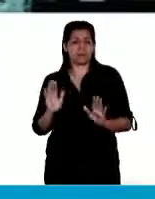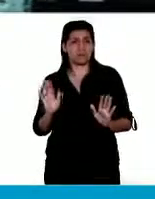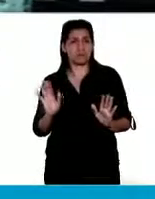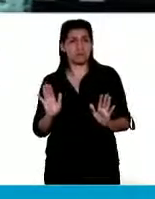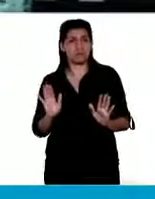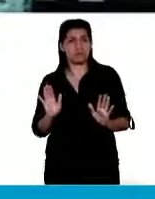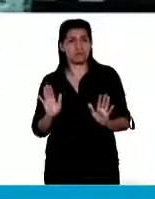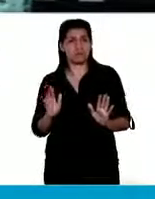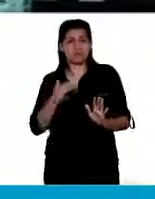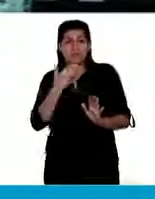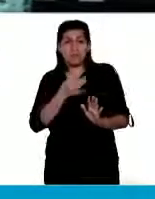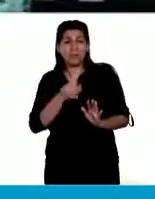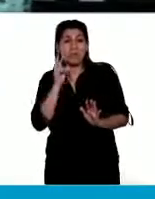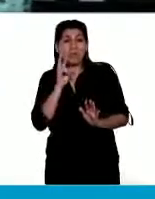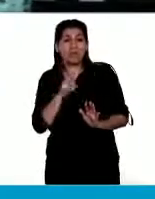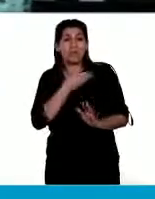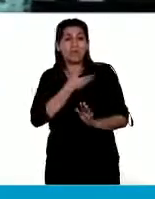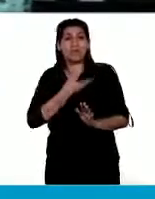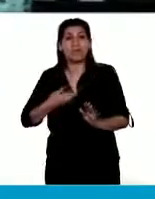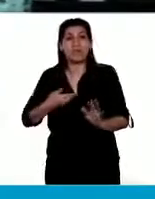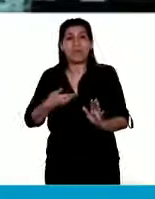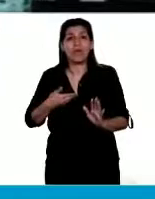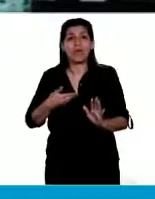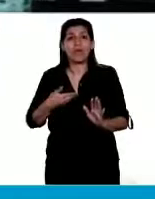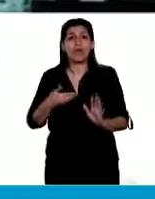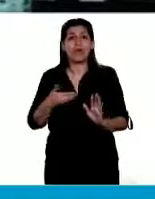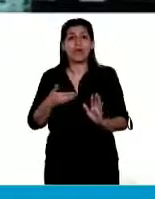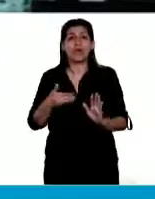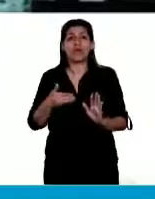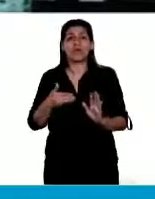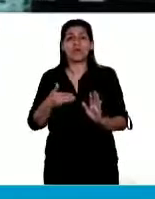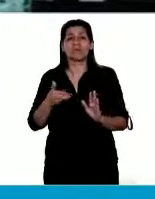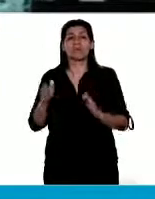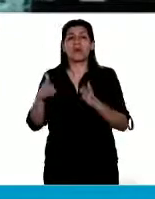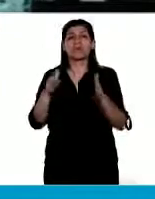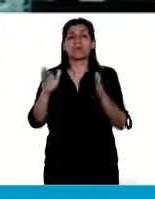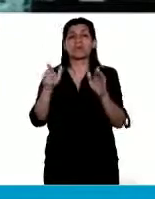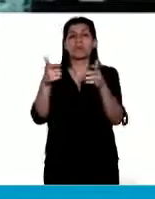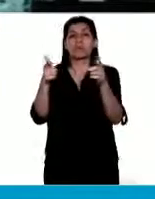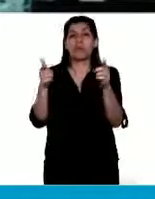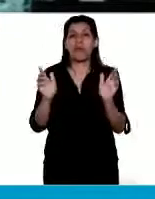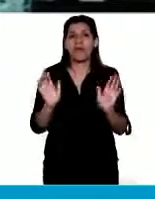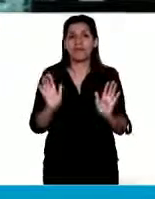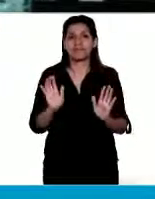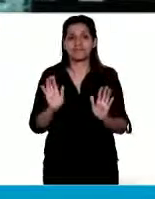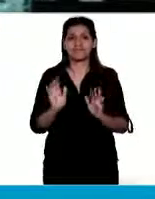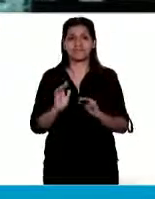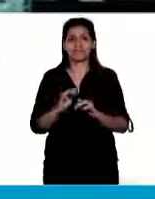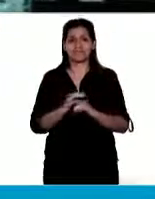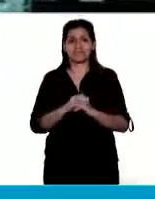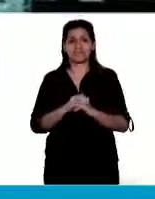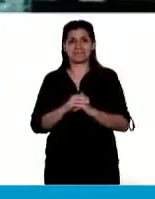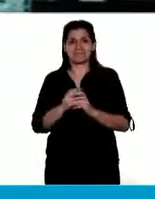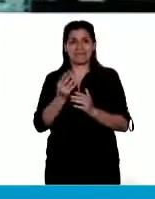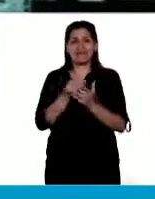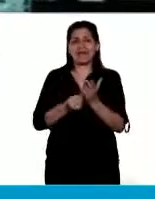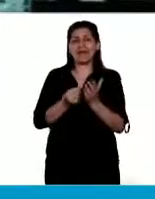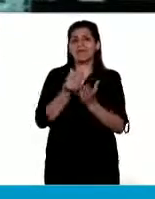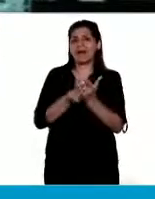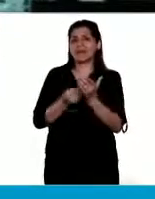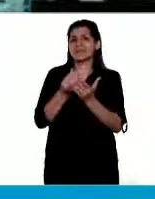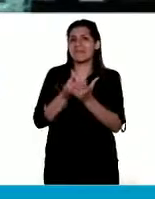estoy viendo un gobierno absolutamente sin rumbo, que no está acertando casi ninguna de